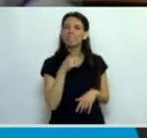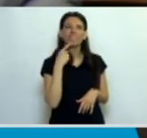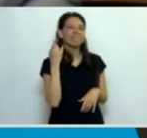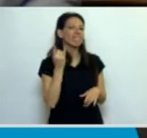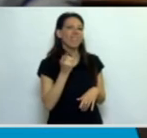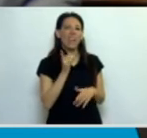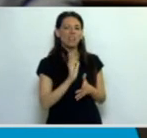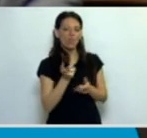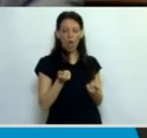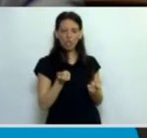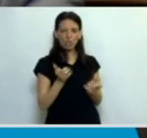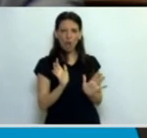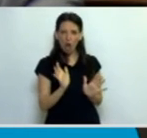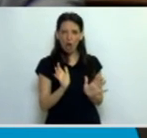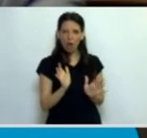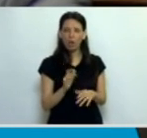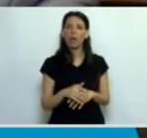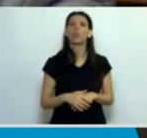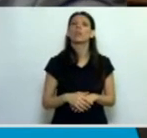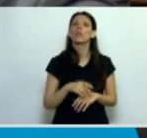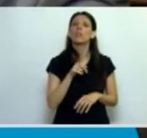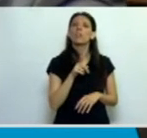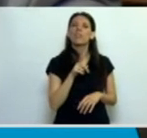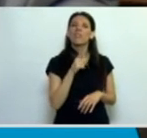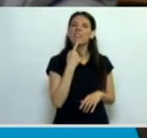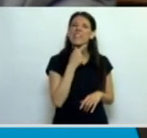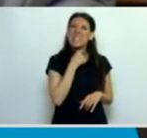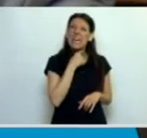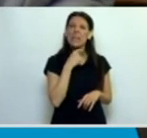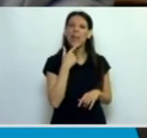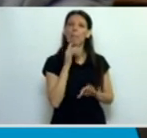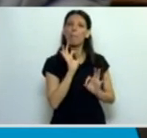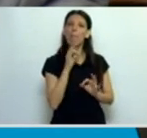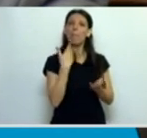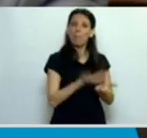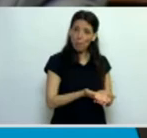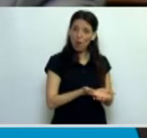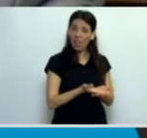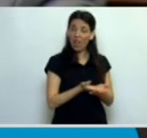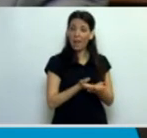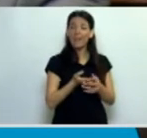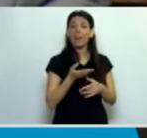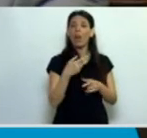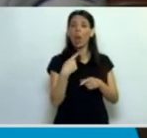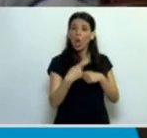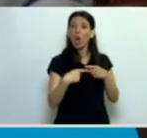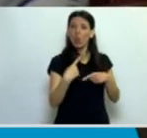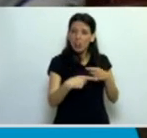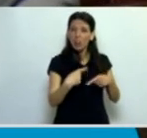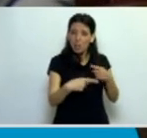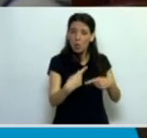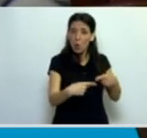control estatal. Es decir, que nos están proponiendo continuar con este sistema donde se